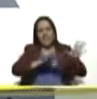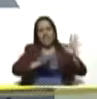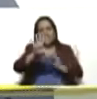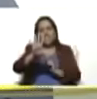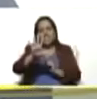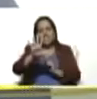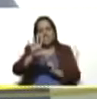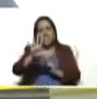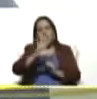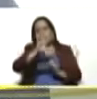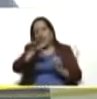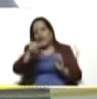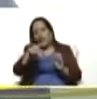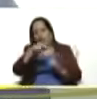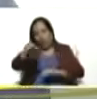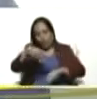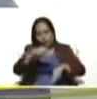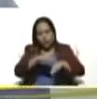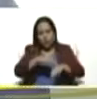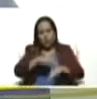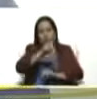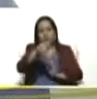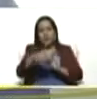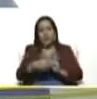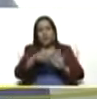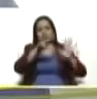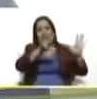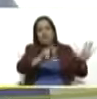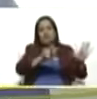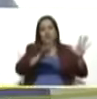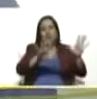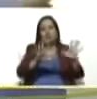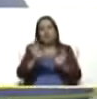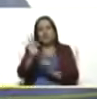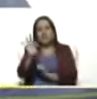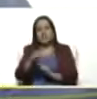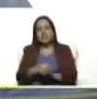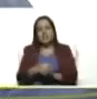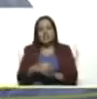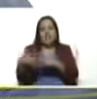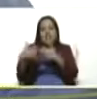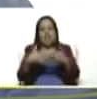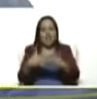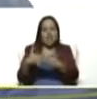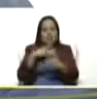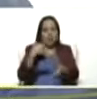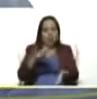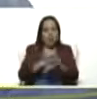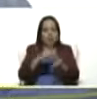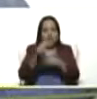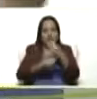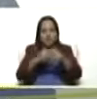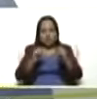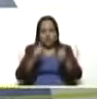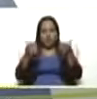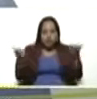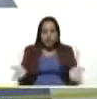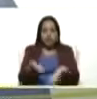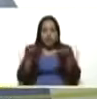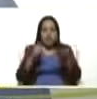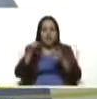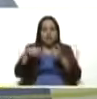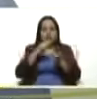1813 la guerra muerte, que hizo nacer la Gran República. Y fuimos Colombia